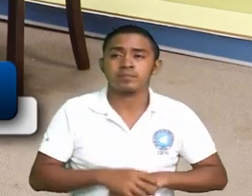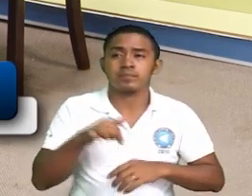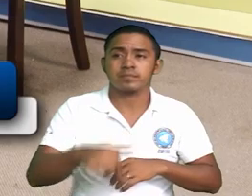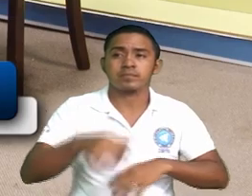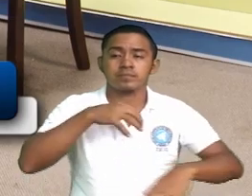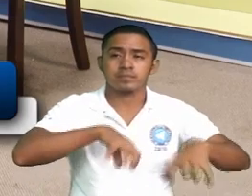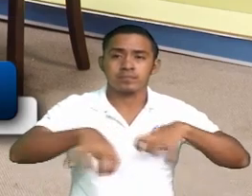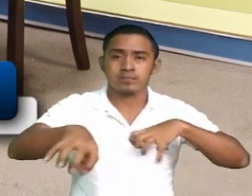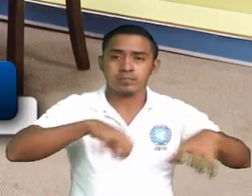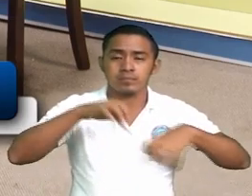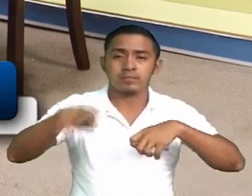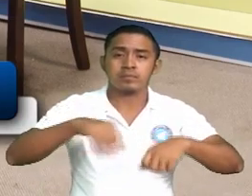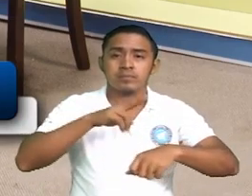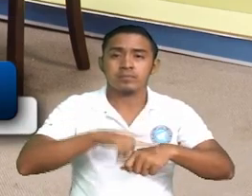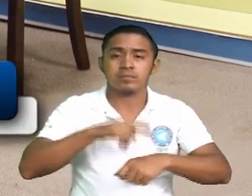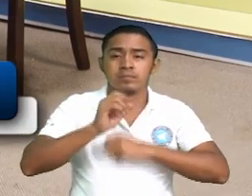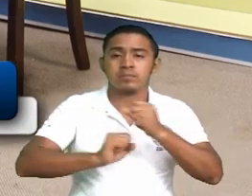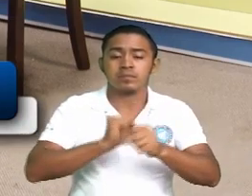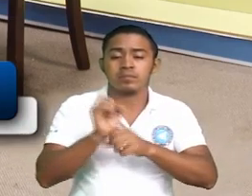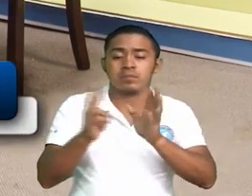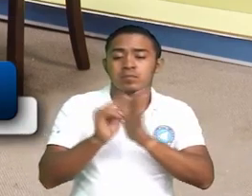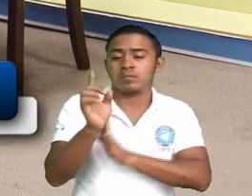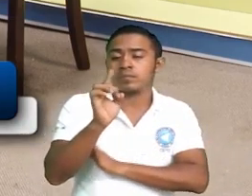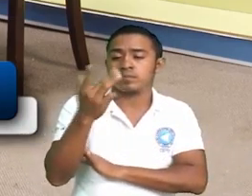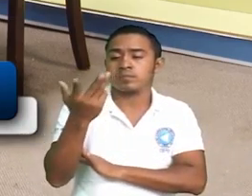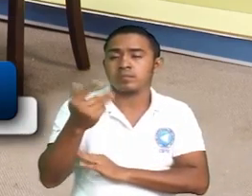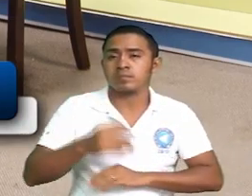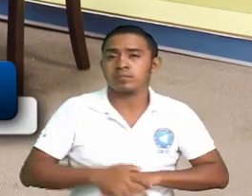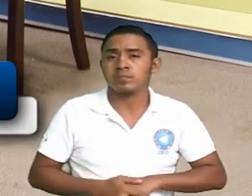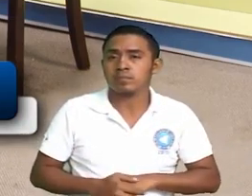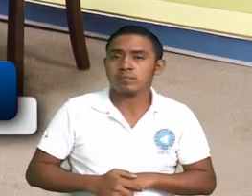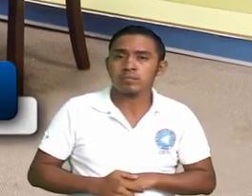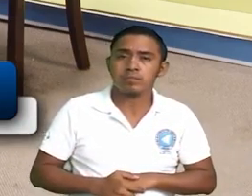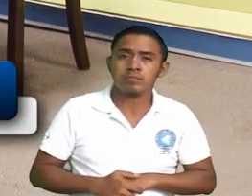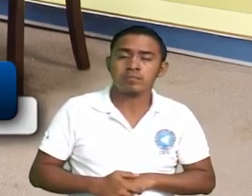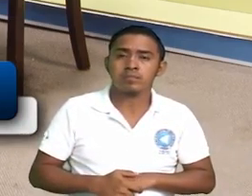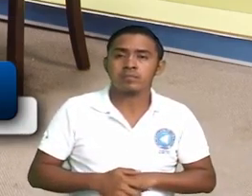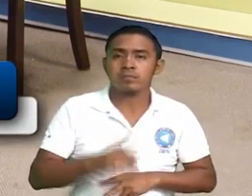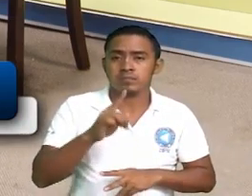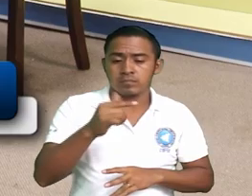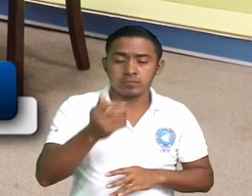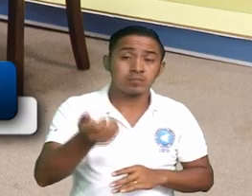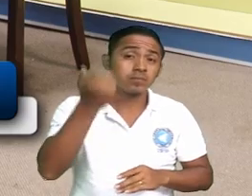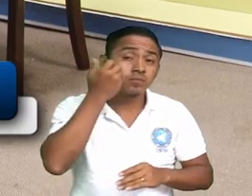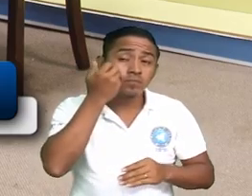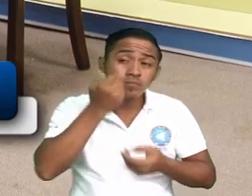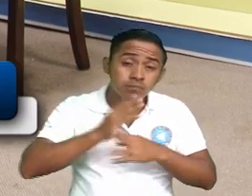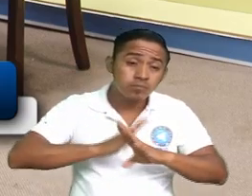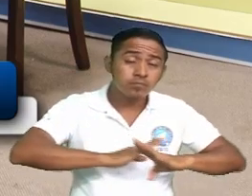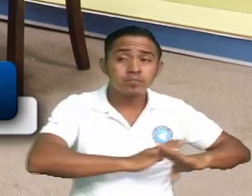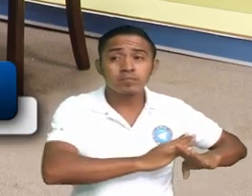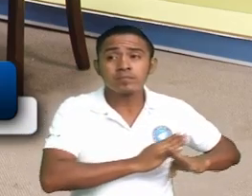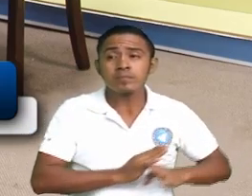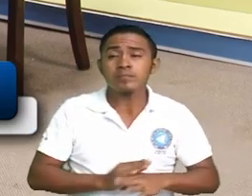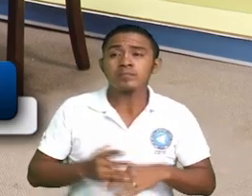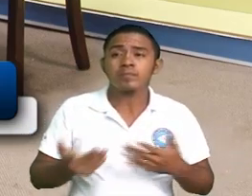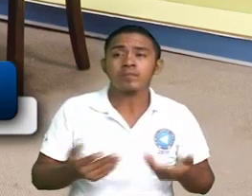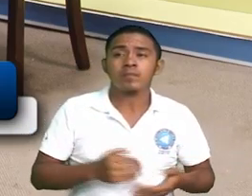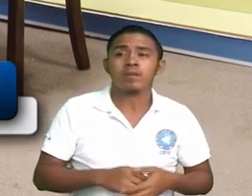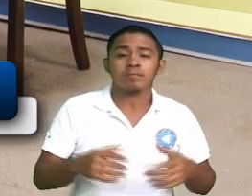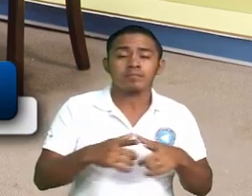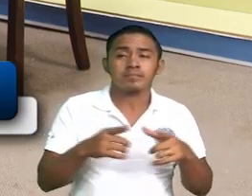Jornada Nacional de Vacunación de este año 2019? Se habla de las 16 enfermedades que ya la mencionamos. Nosotros, como